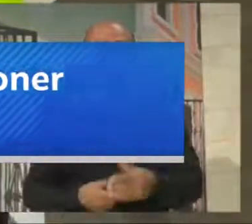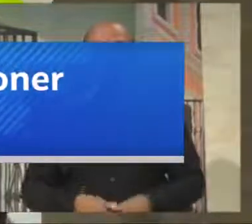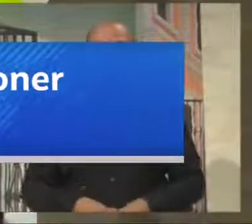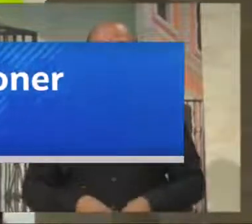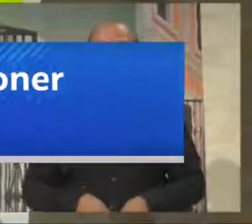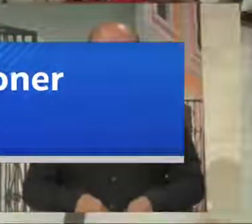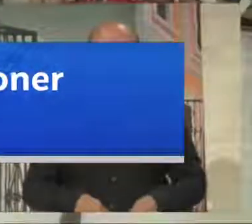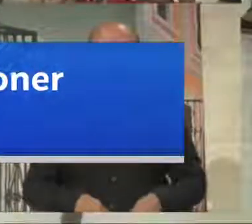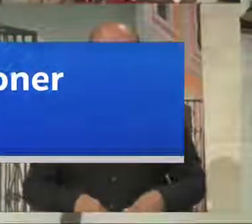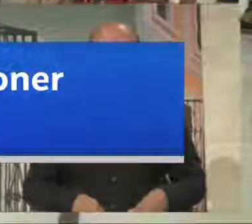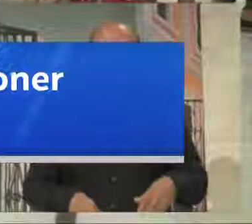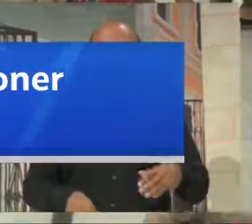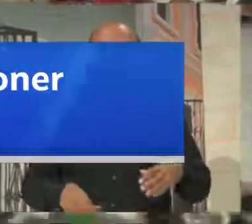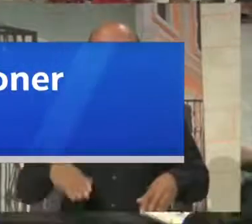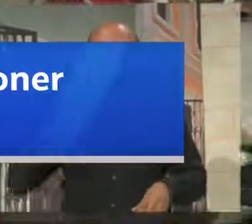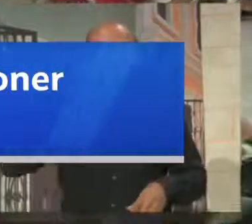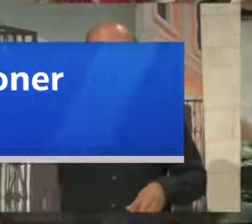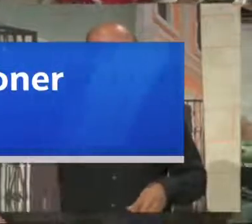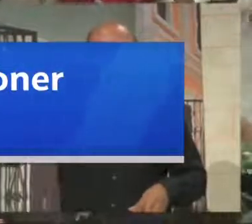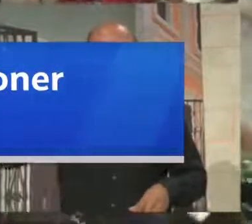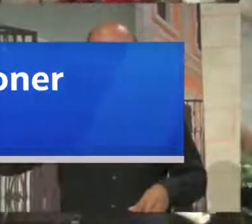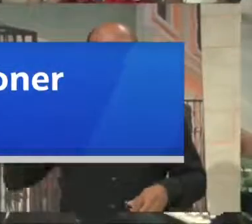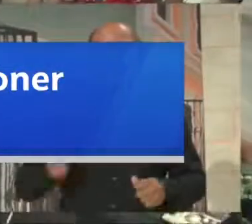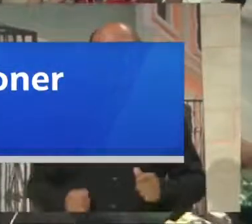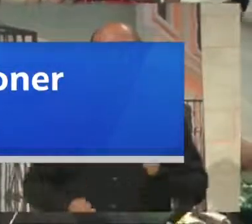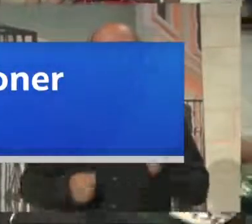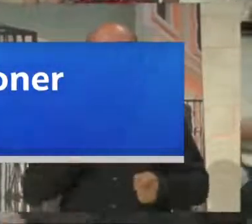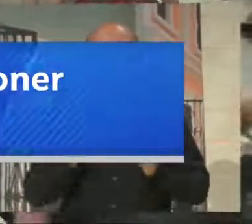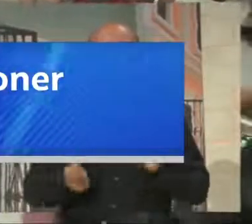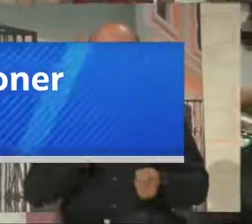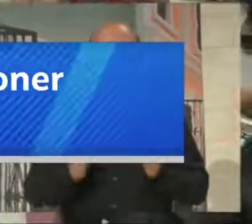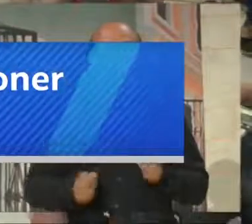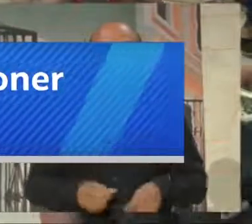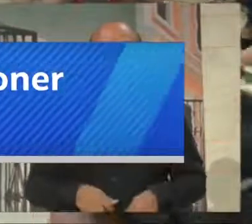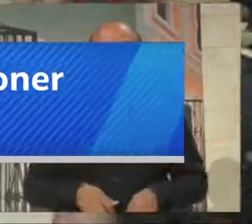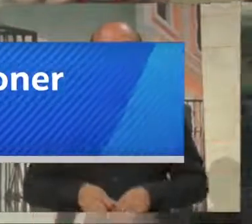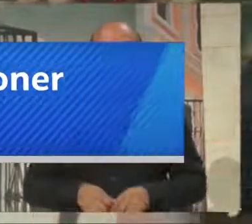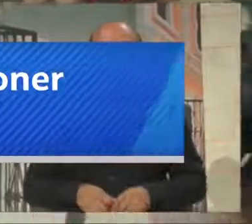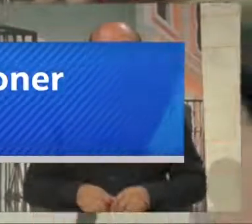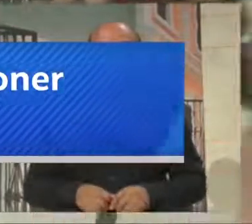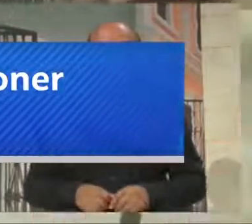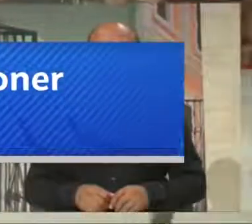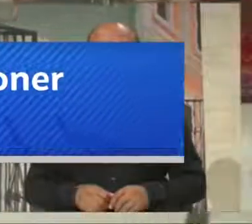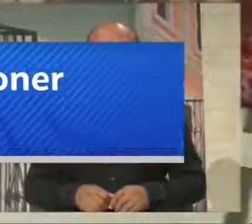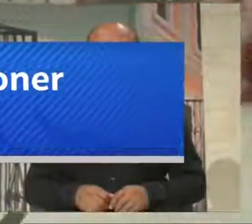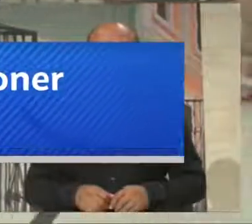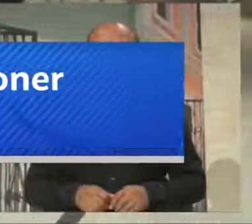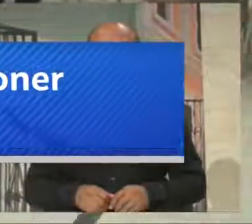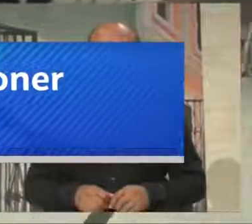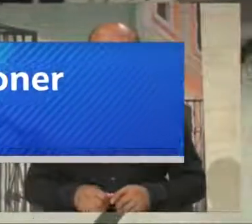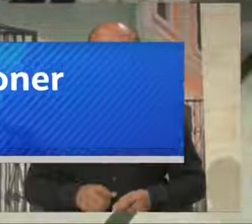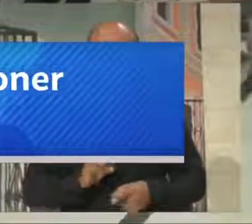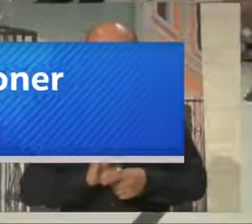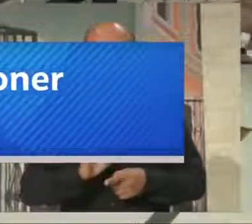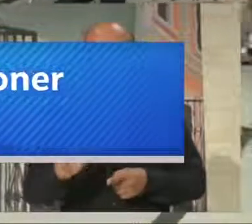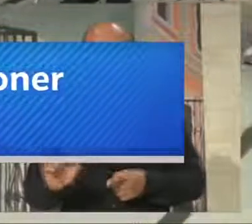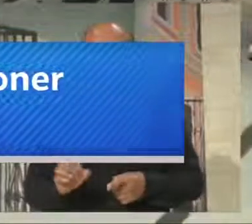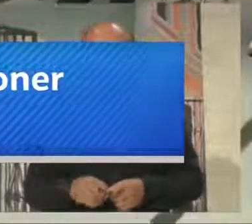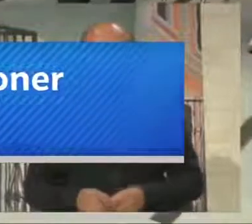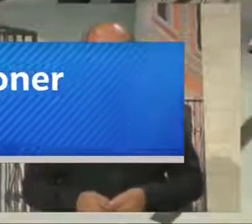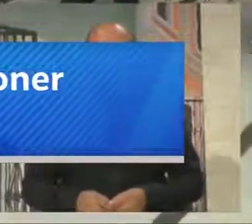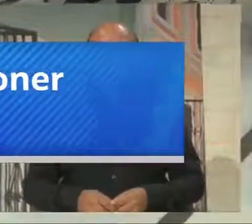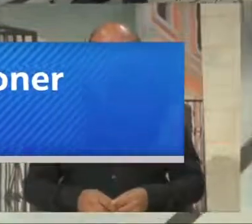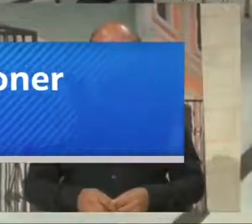maestro de música? Todo. Conseguimos al maestro de música y resulta que no, que los verdaderos maestros eran ellos. Sobre el programa Edifica, dijo